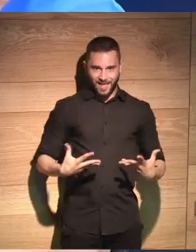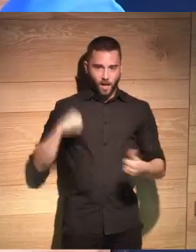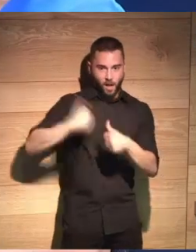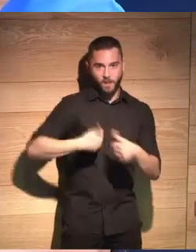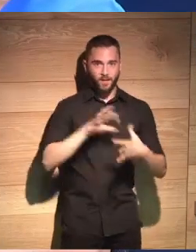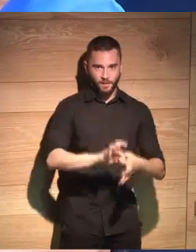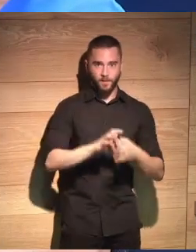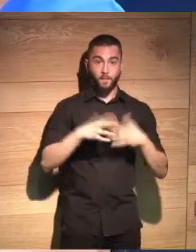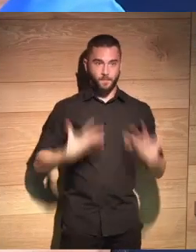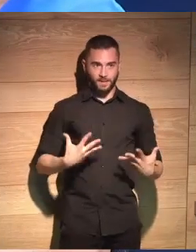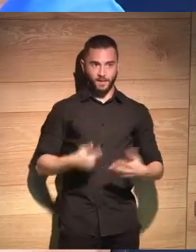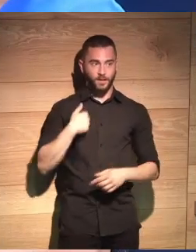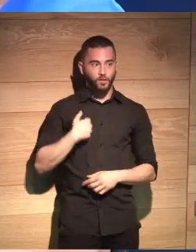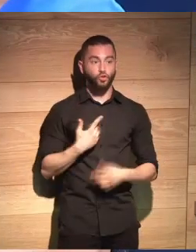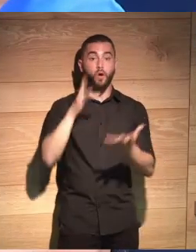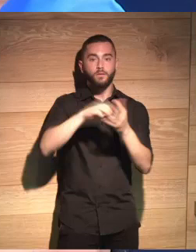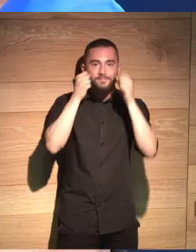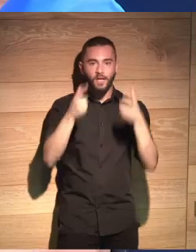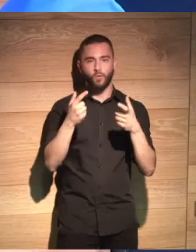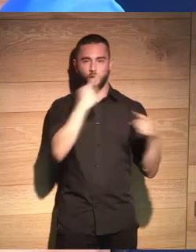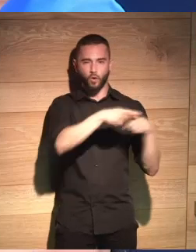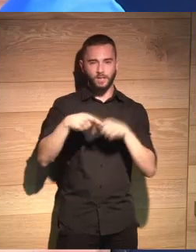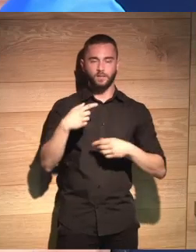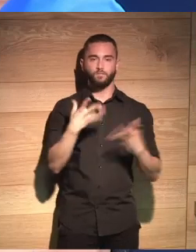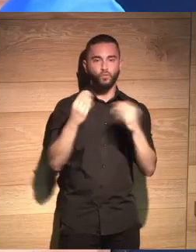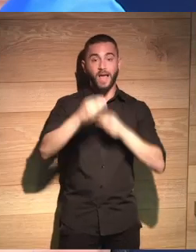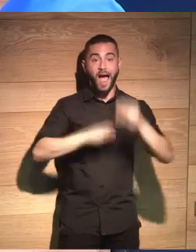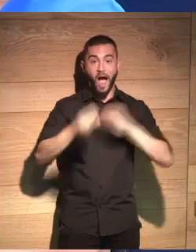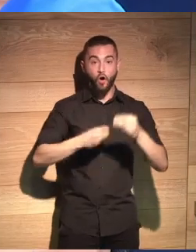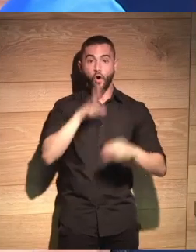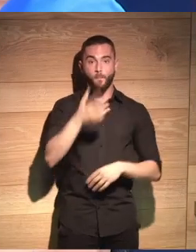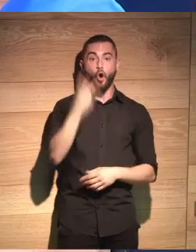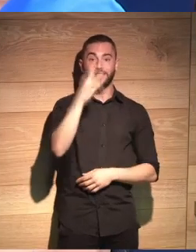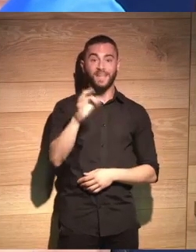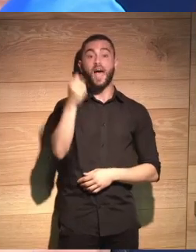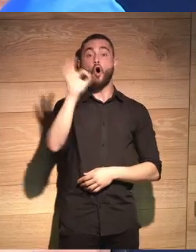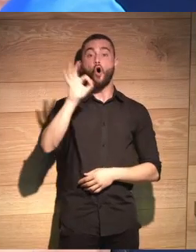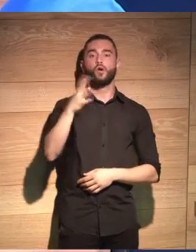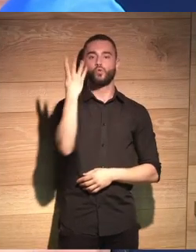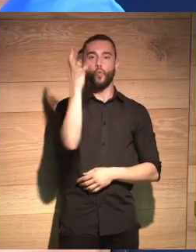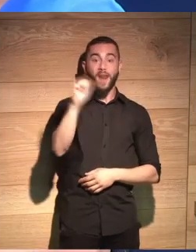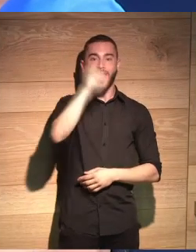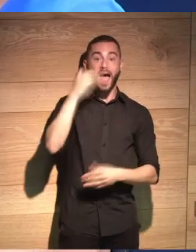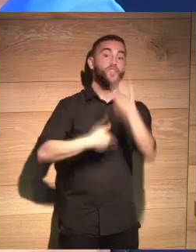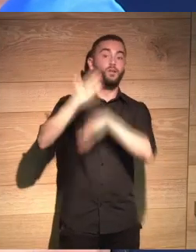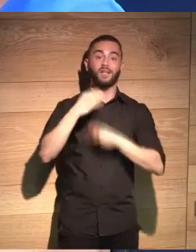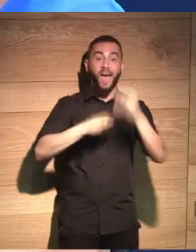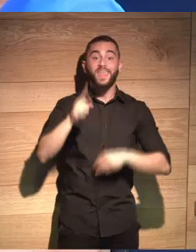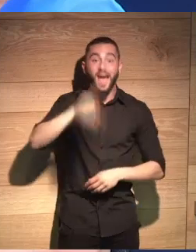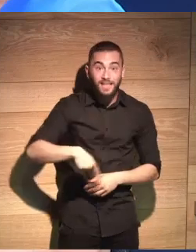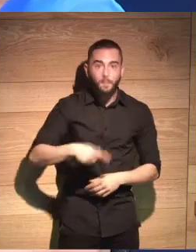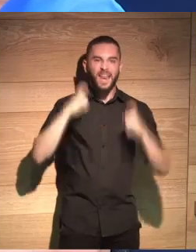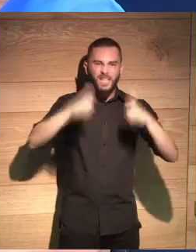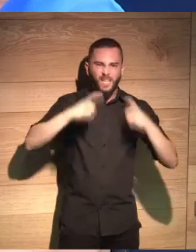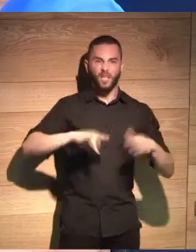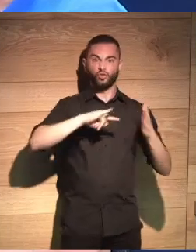un día me he dado cuenta de que hago muchas cosas porque las había hecho hace 30 o 40 años, intentando resolverlas una vez